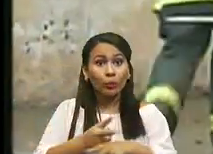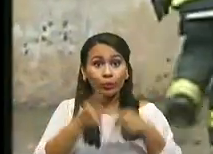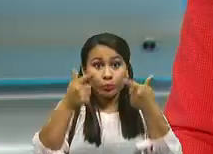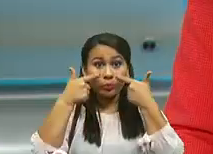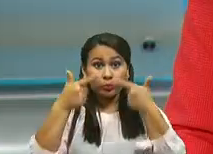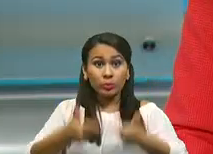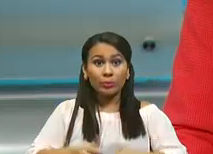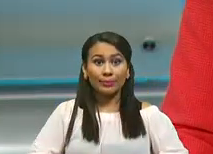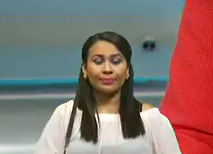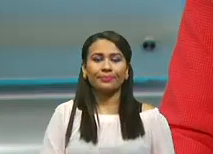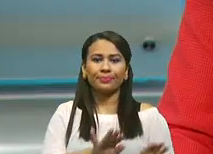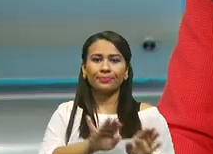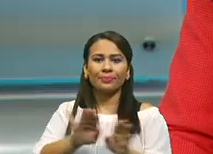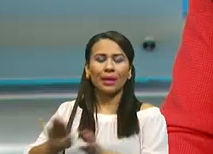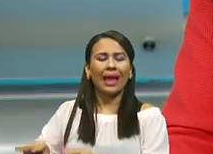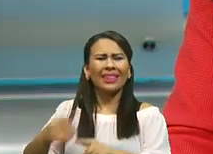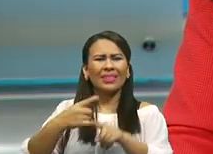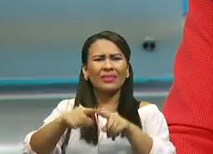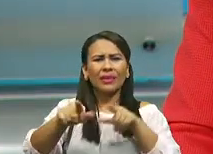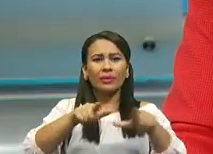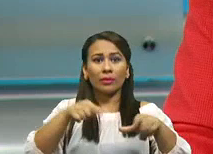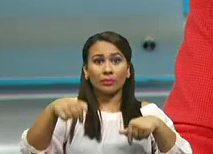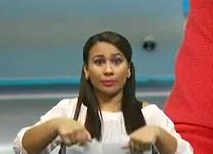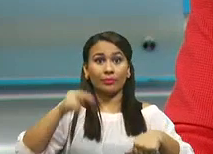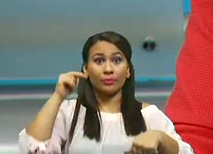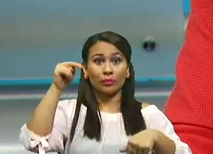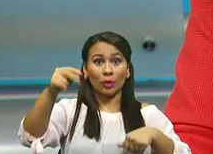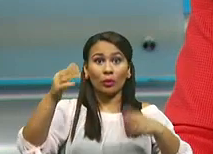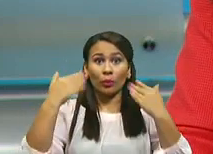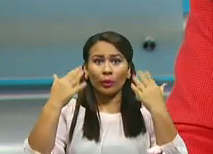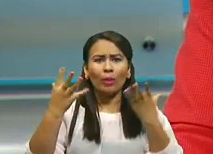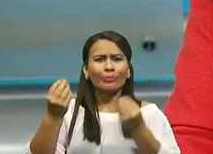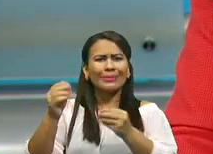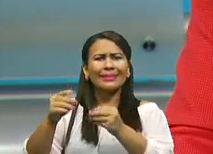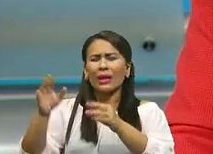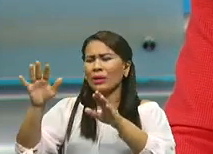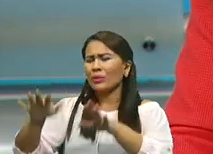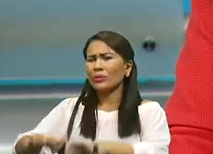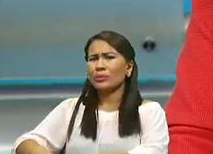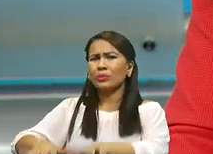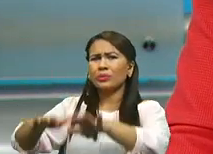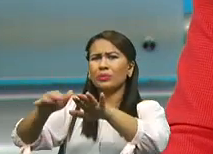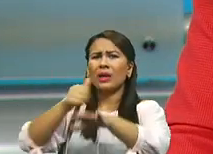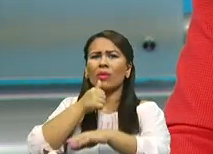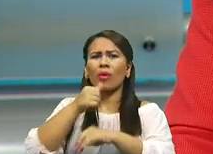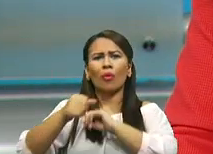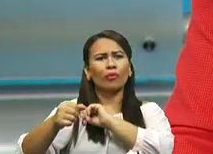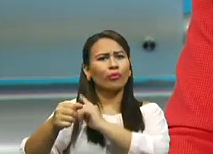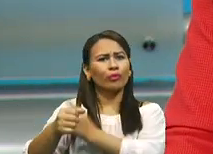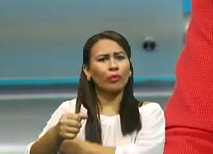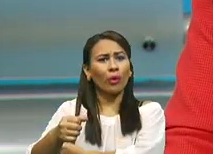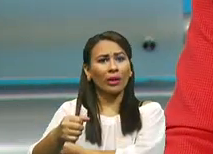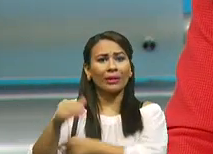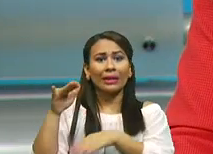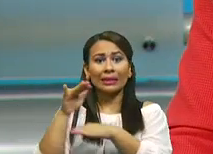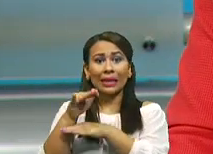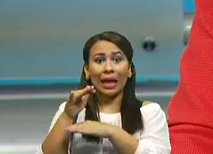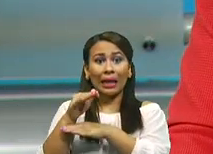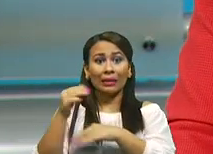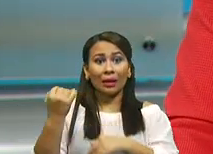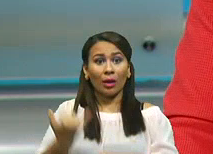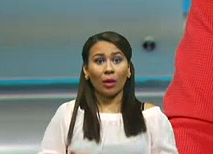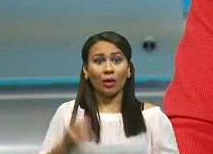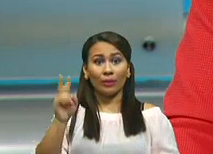Valareso. Varios sectores del noroeste de Guayaquil resultaron anegados tras la fuerte lluvia que se registró la tarde de este